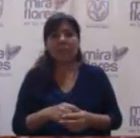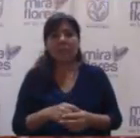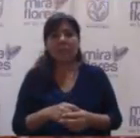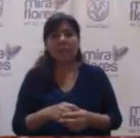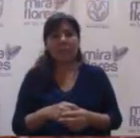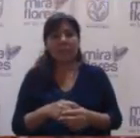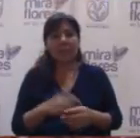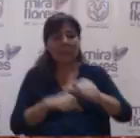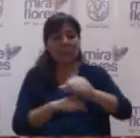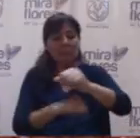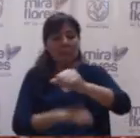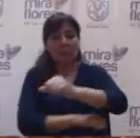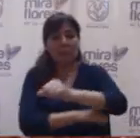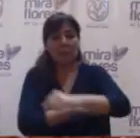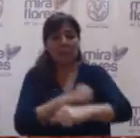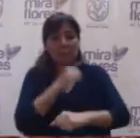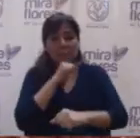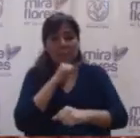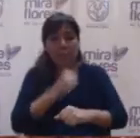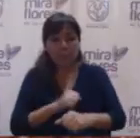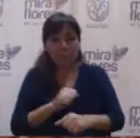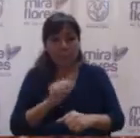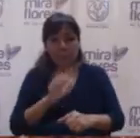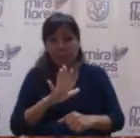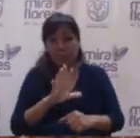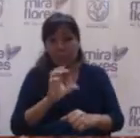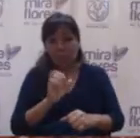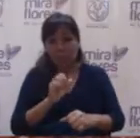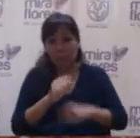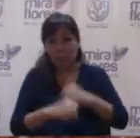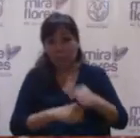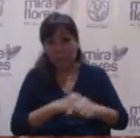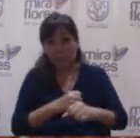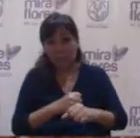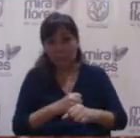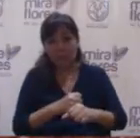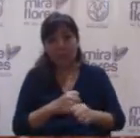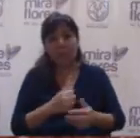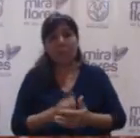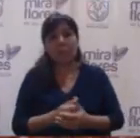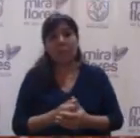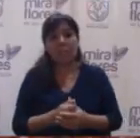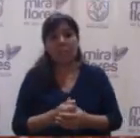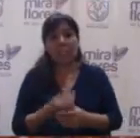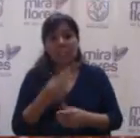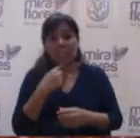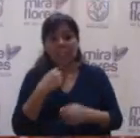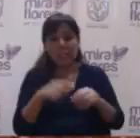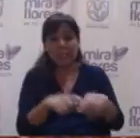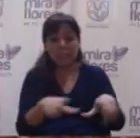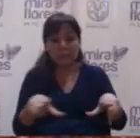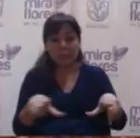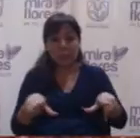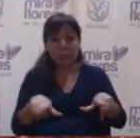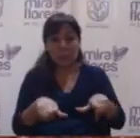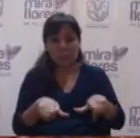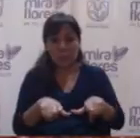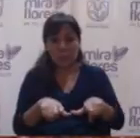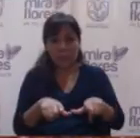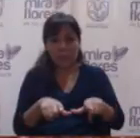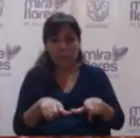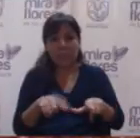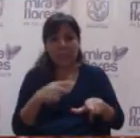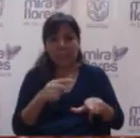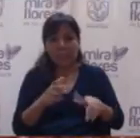puente antiguo, que es un puente que tiene 50 años alrededor, la zona que estaba más hacia el